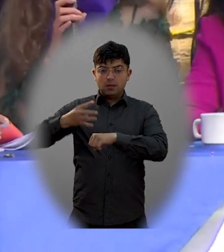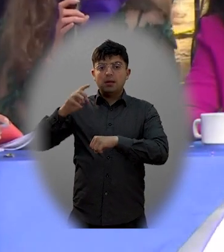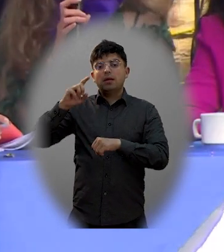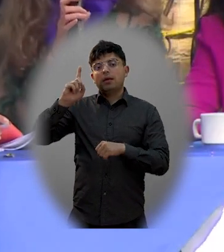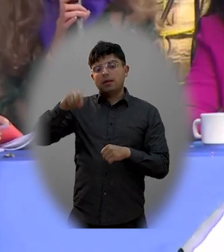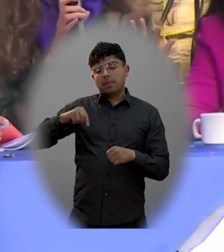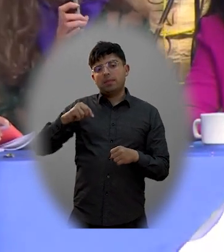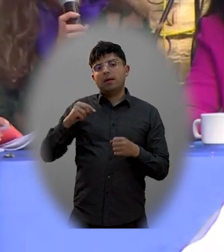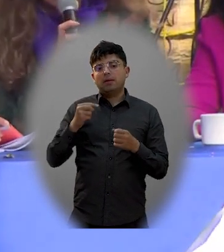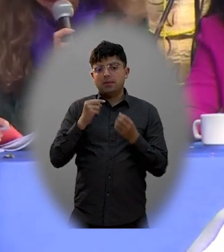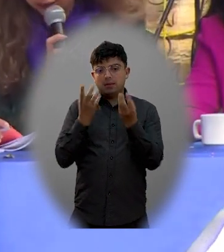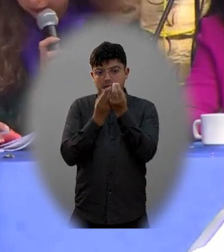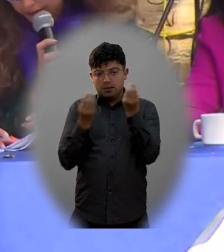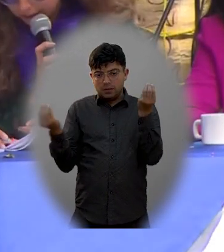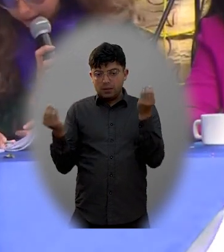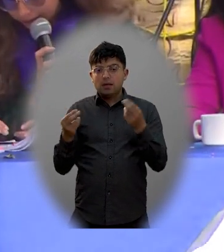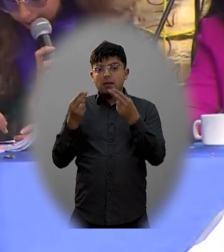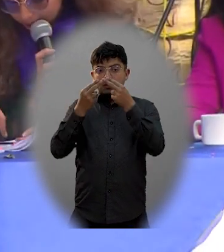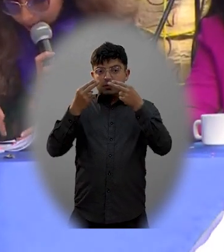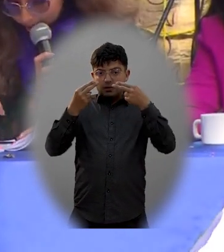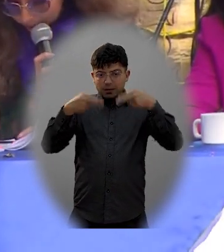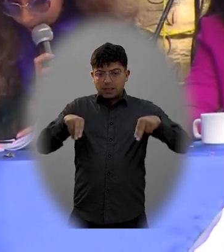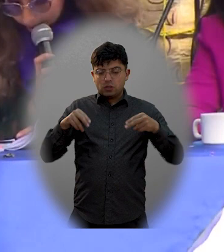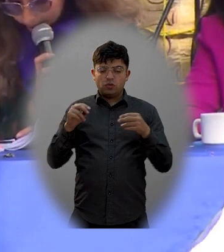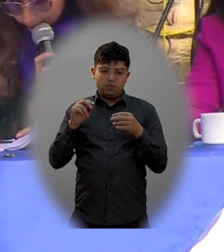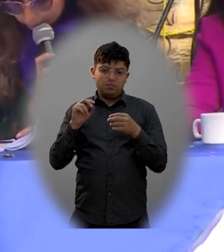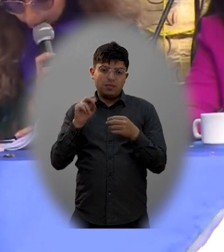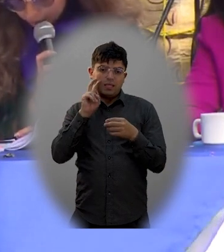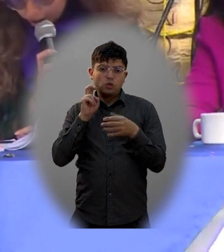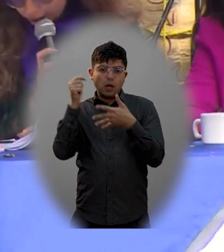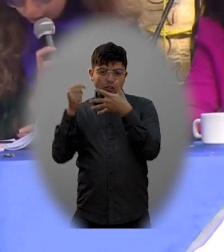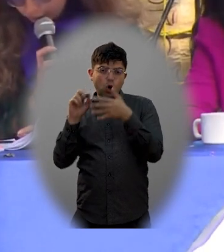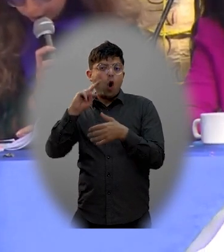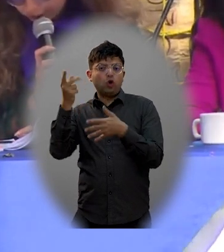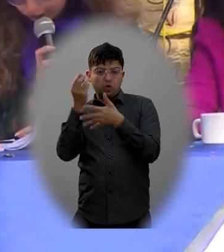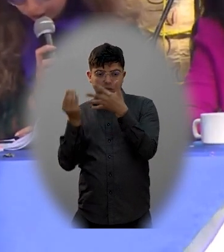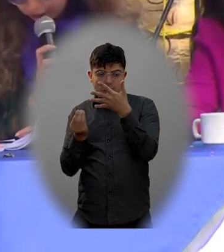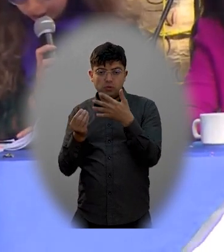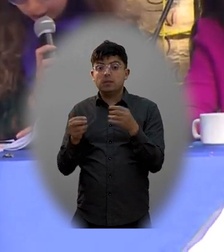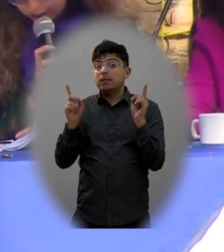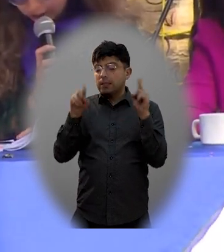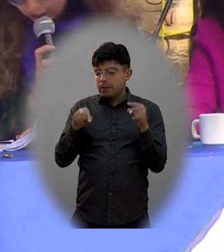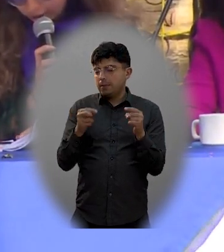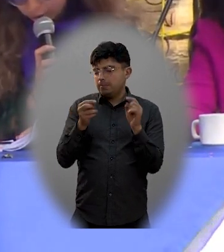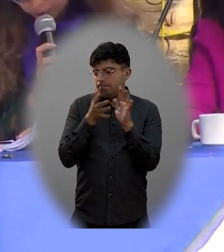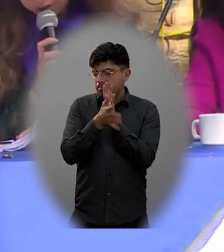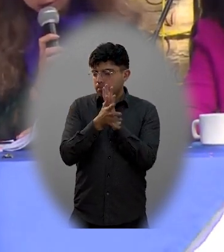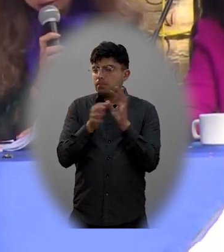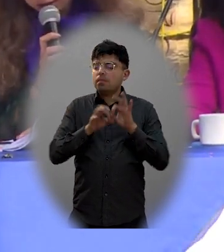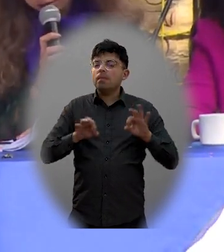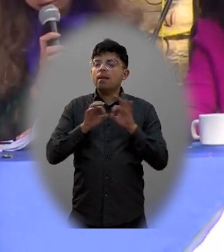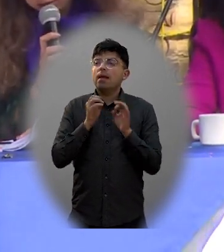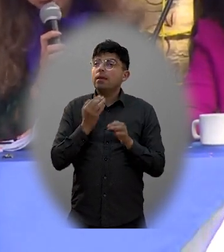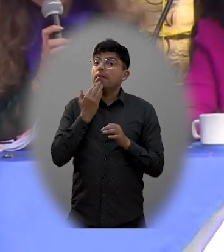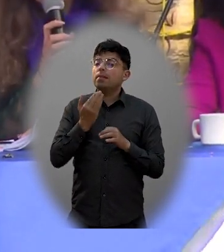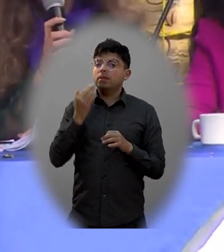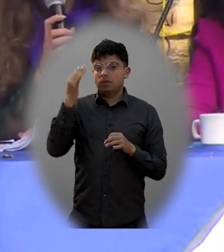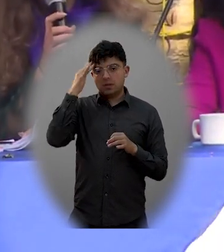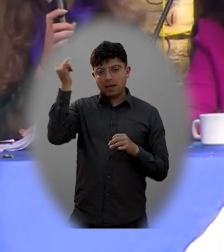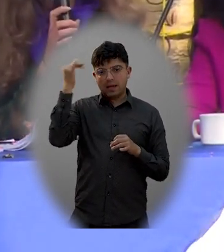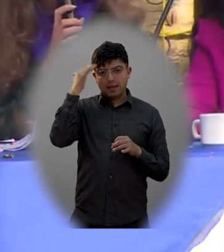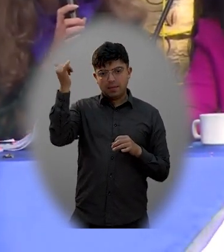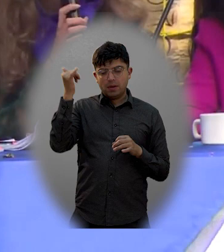y disidencias sexogenéricas. Por otro lado, nuevamente reiterar que es necesario los permisos académicos